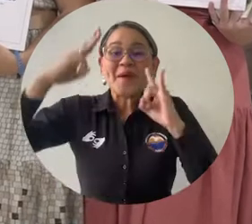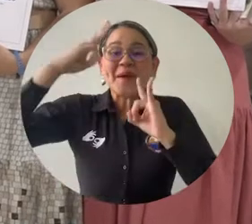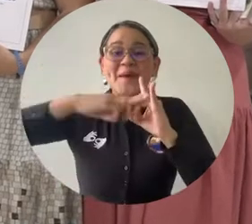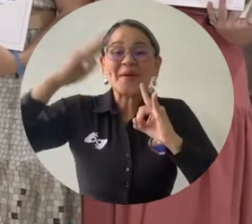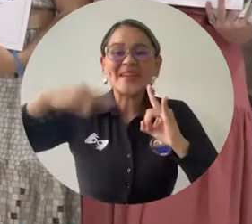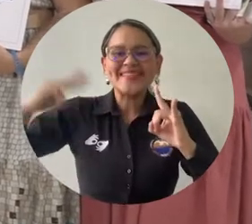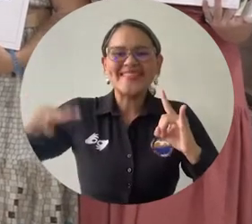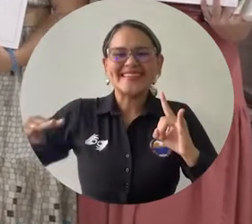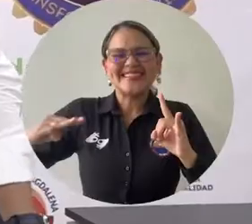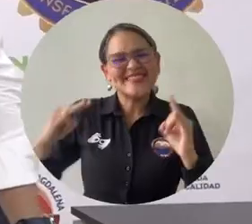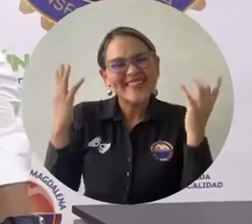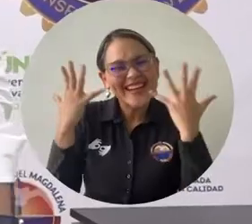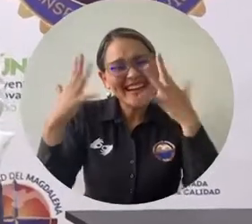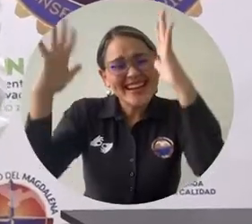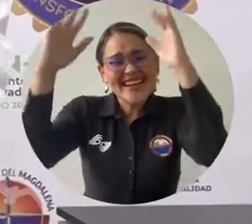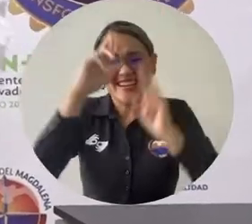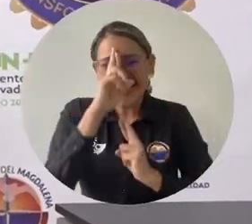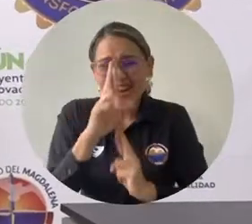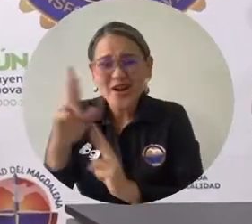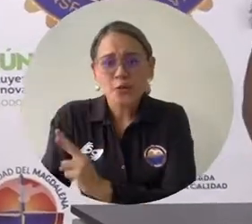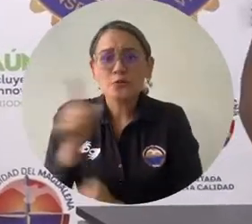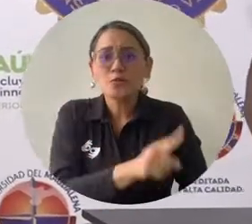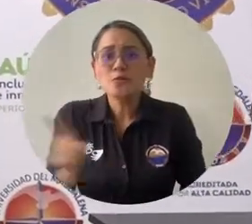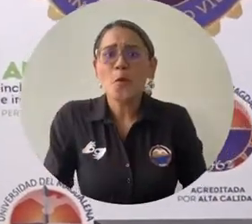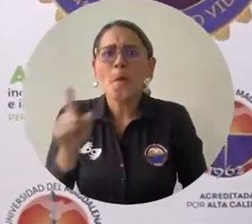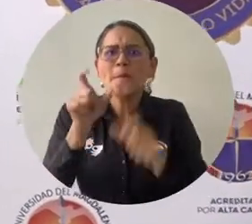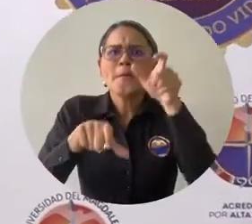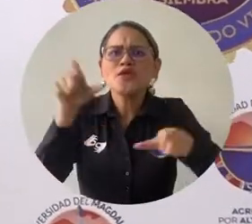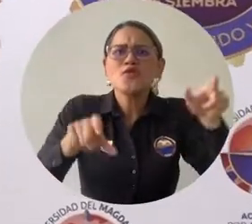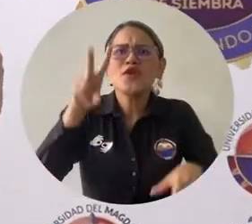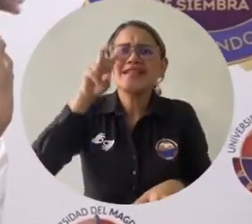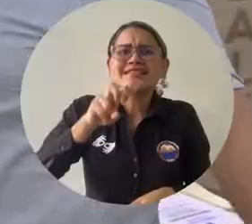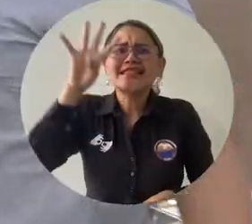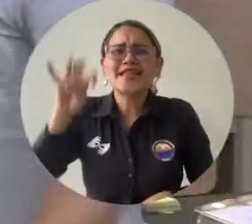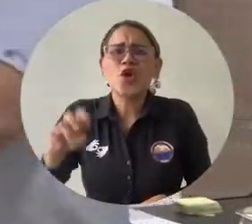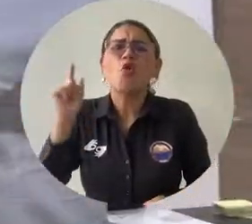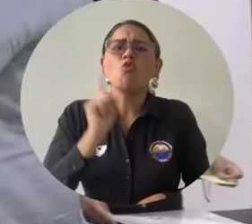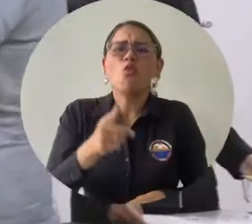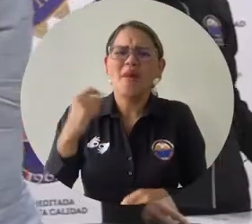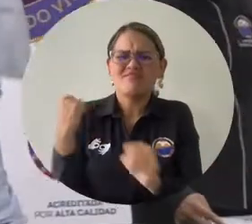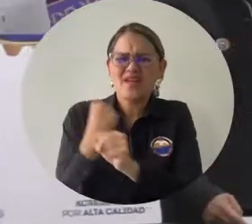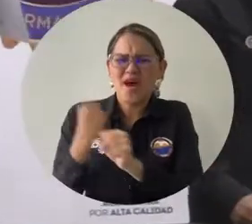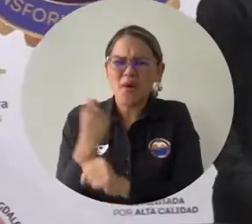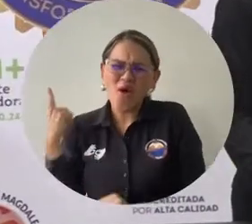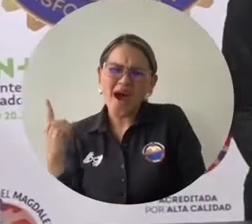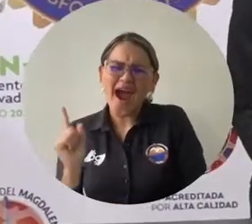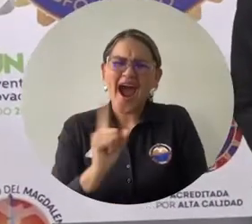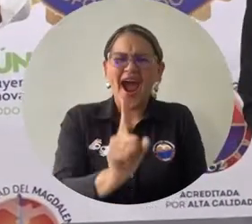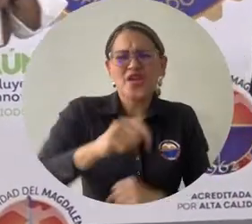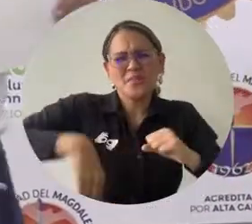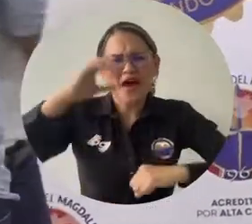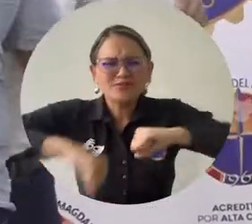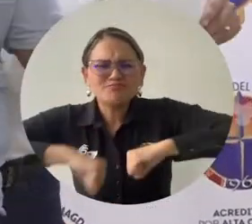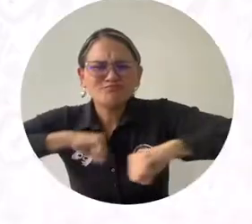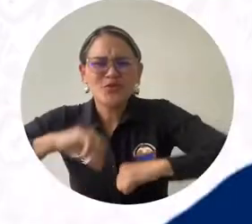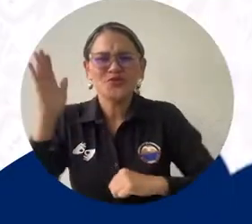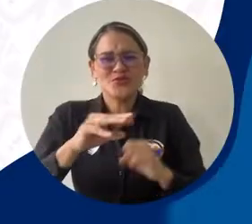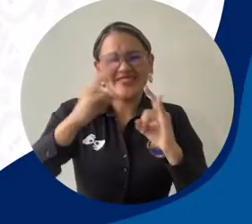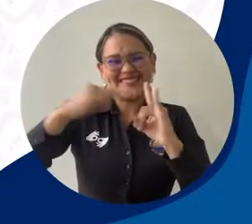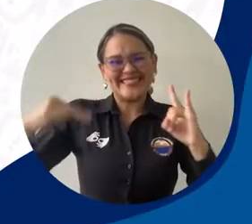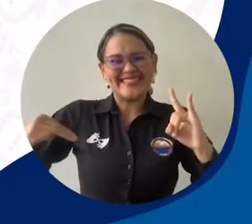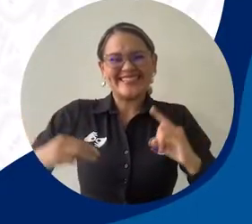La Universidad del Magdalena homenajeó a 79 servidores por sus años de trabajo ininterrumpido y comprometido con la institución.